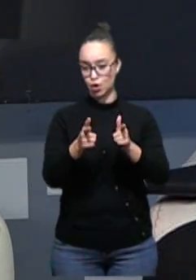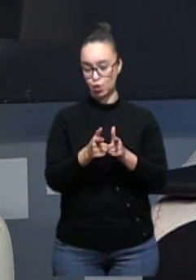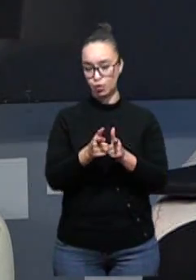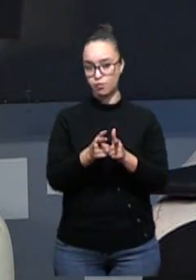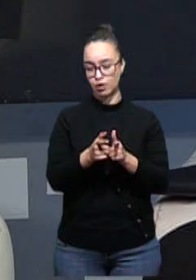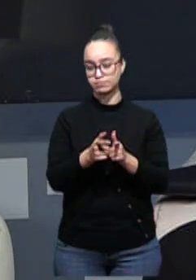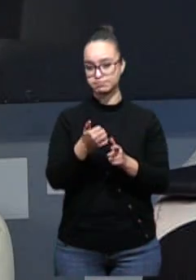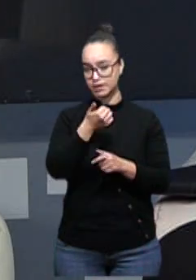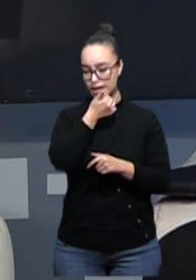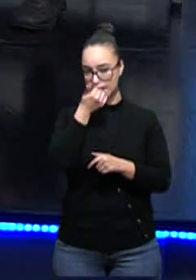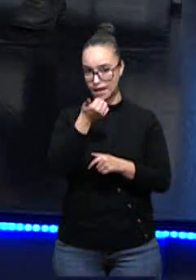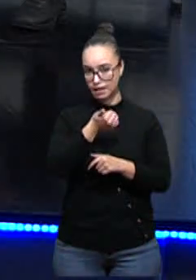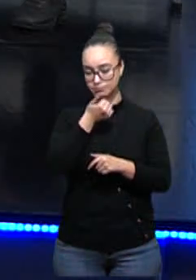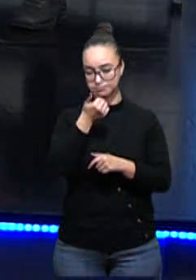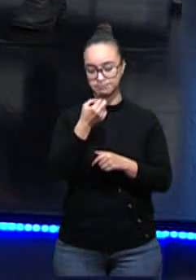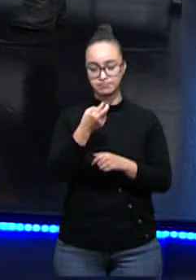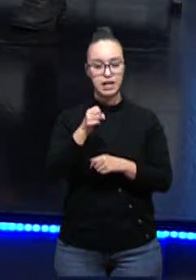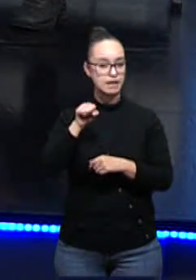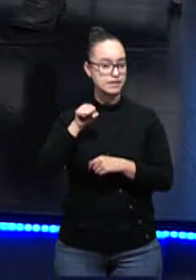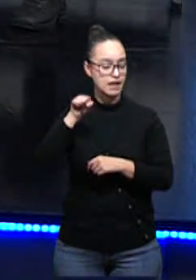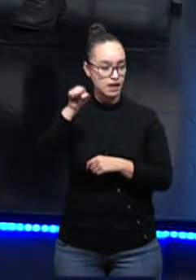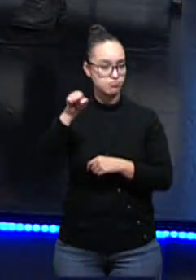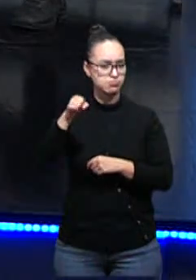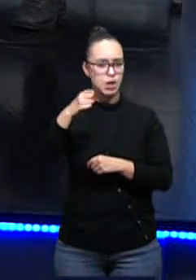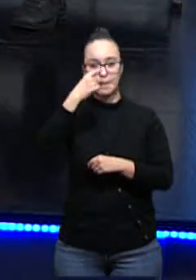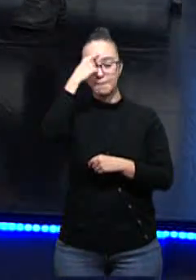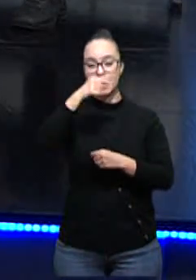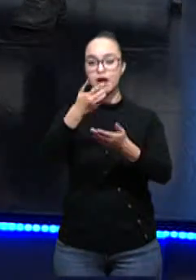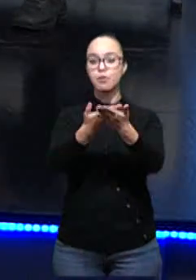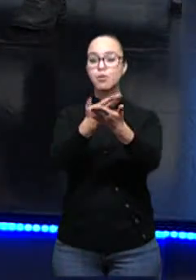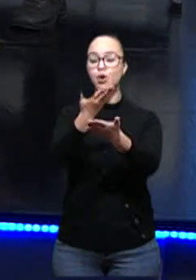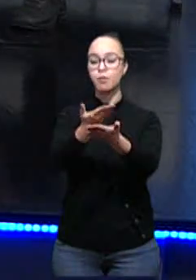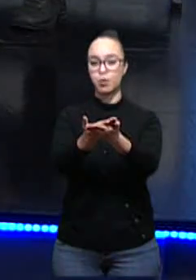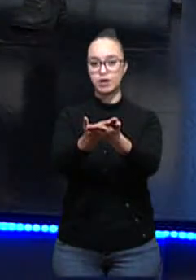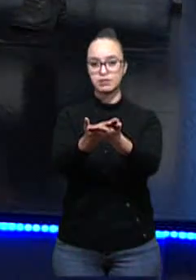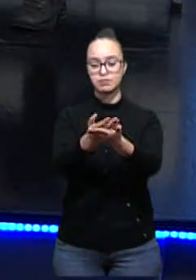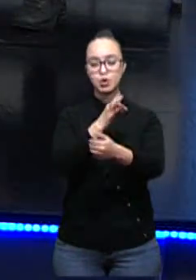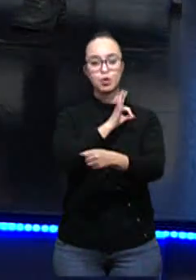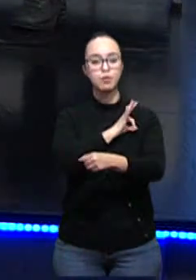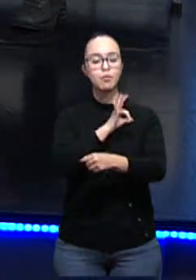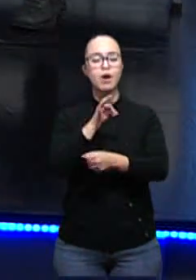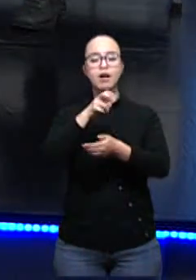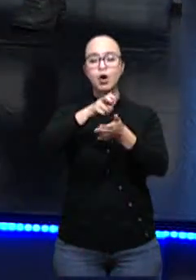académica sindical, sin duda, habremos de generar propuestas para hacer y